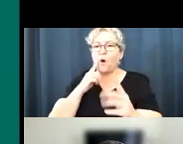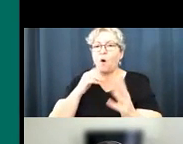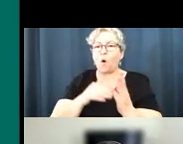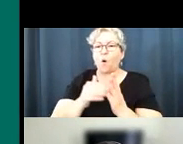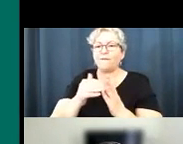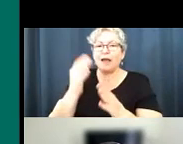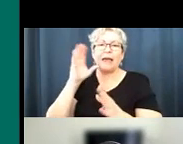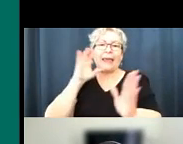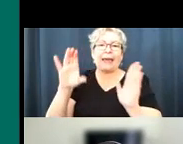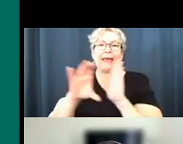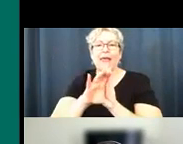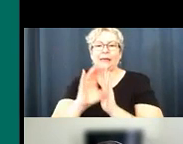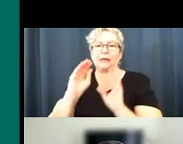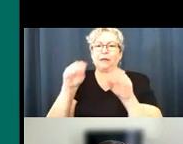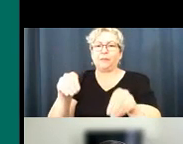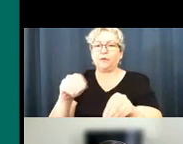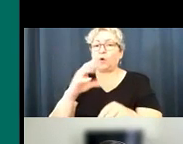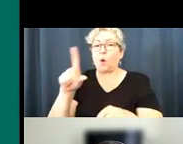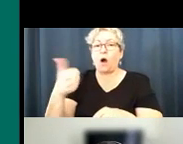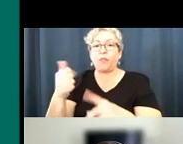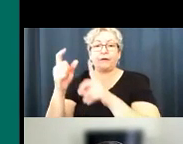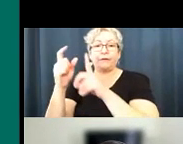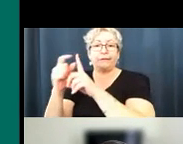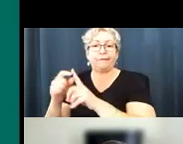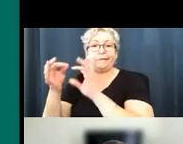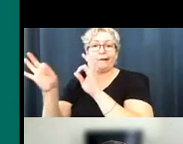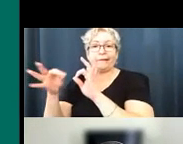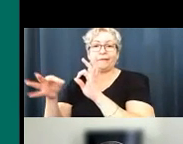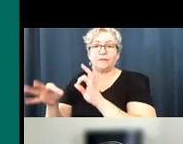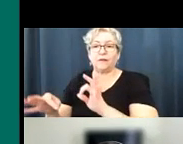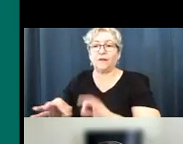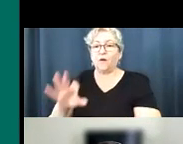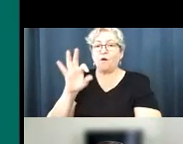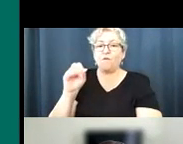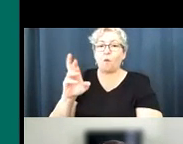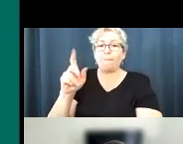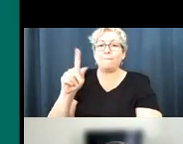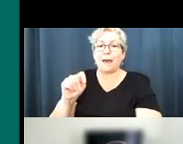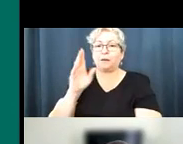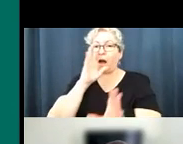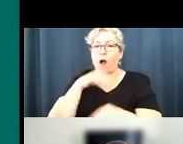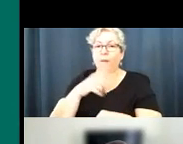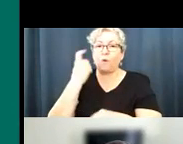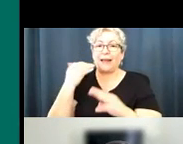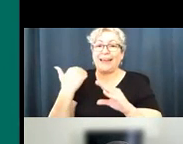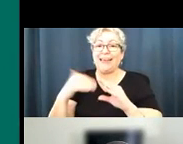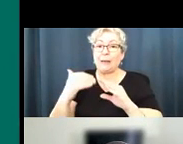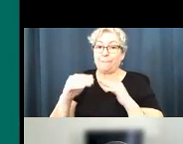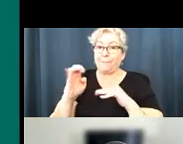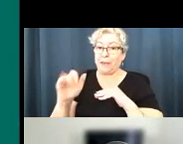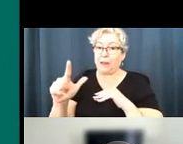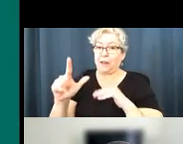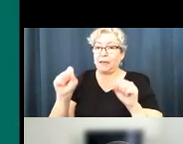elementos que no son exitosos. Muchas veces ponen imágenes sin texto, como ustedes hacen